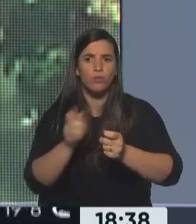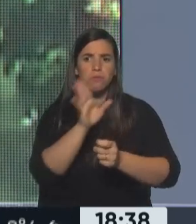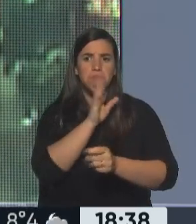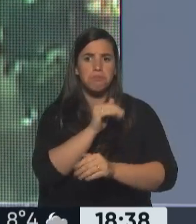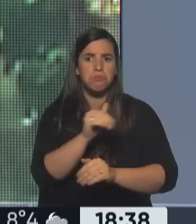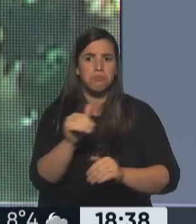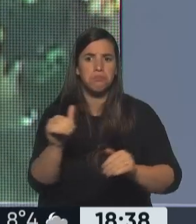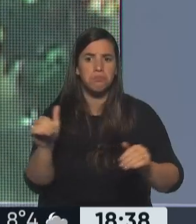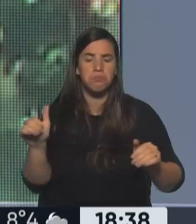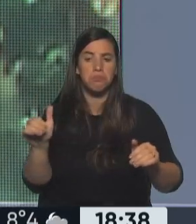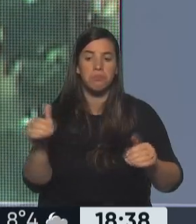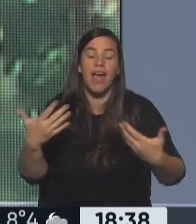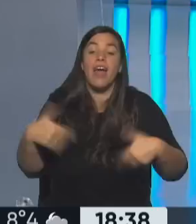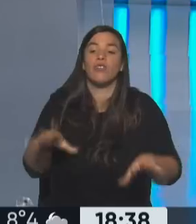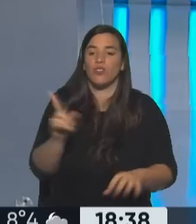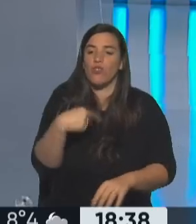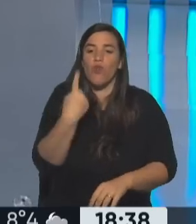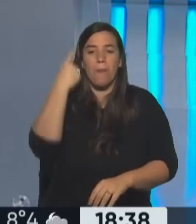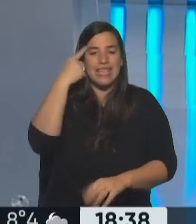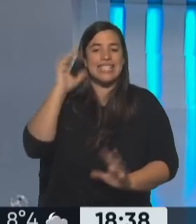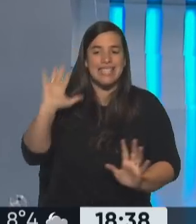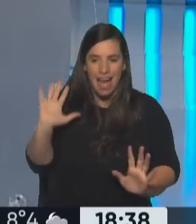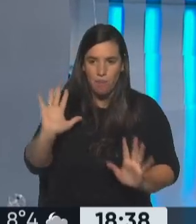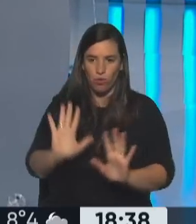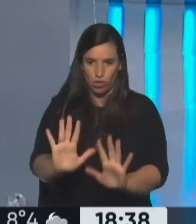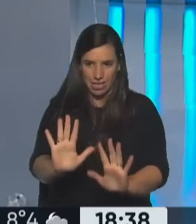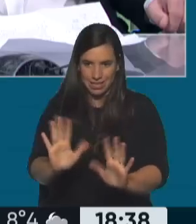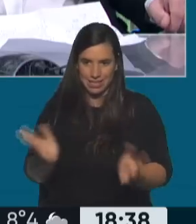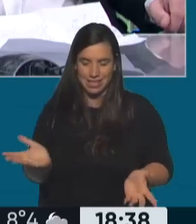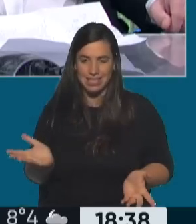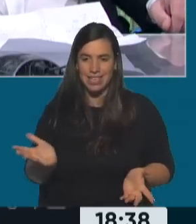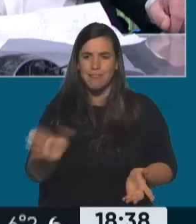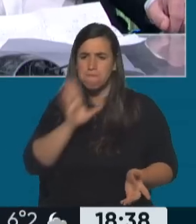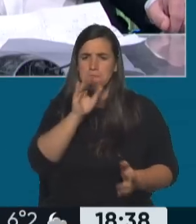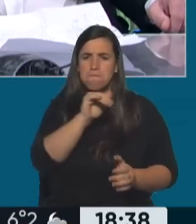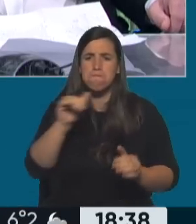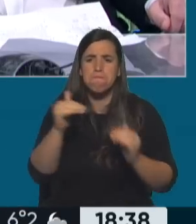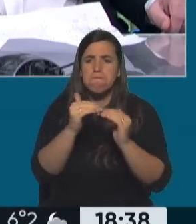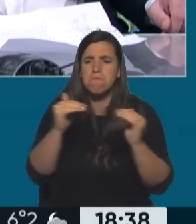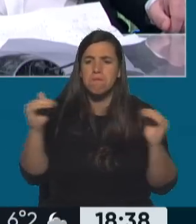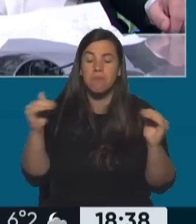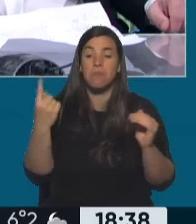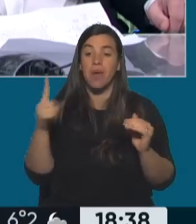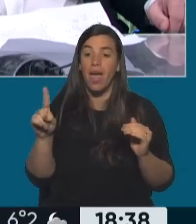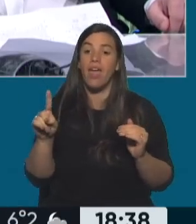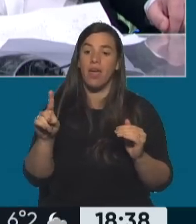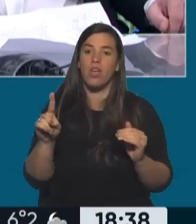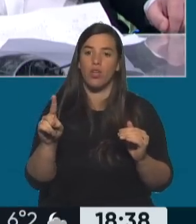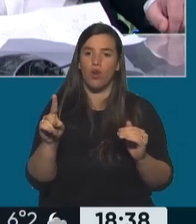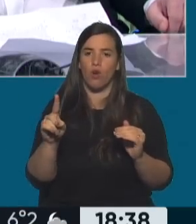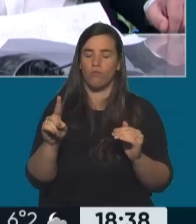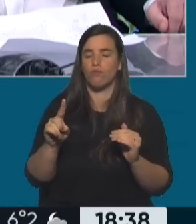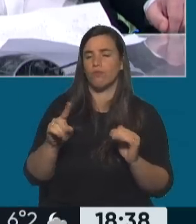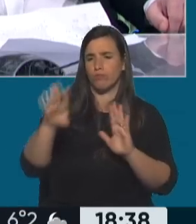tenemos desde los medios, llamémosle así, ¿no? Sin embargo, hubo una singularidad. Los factores que